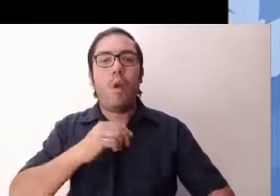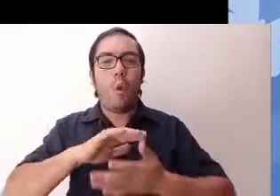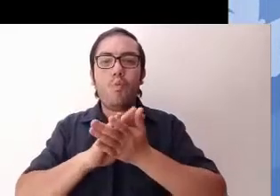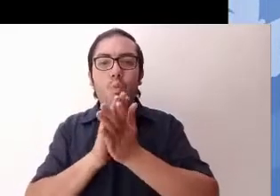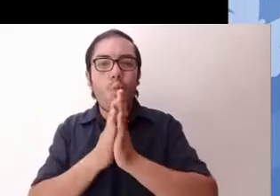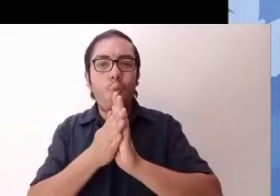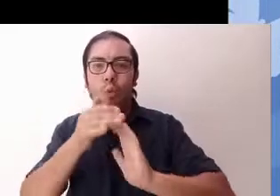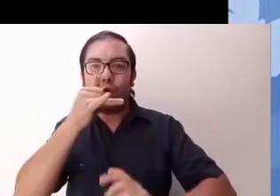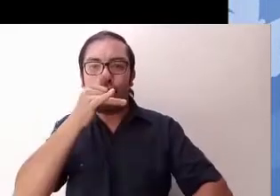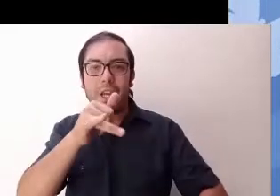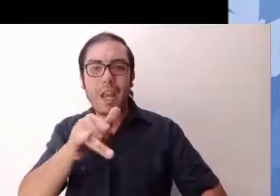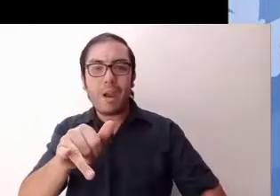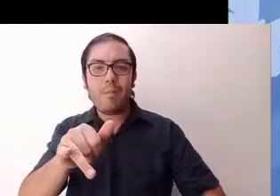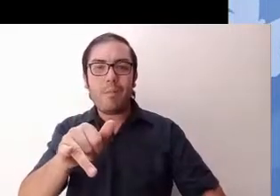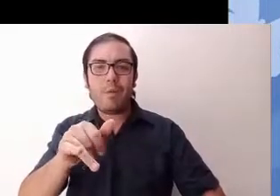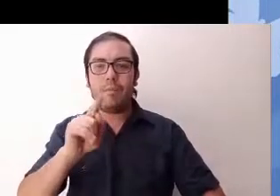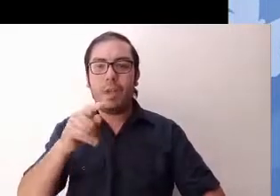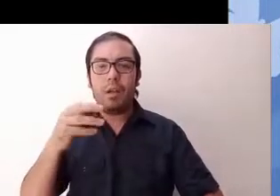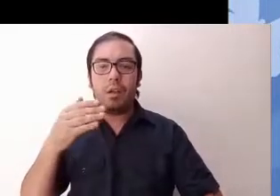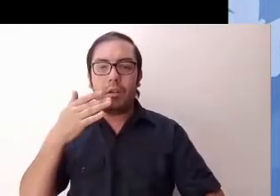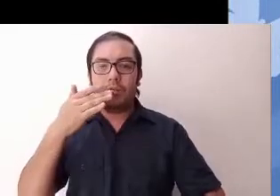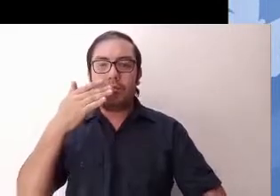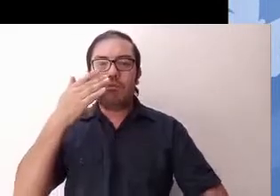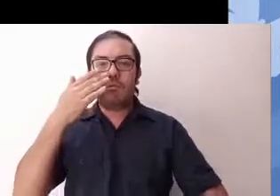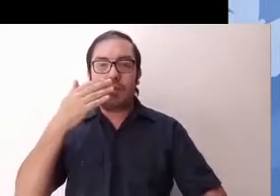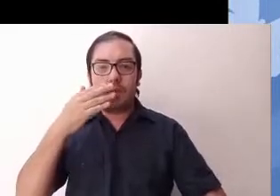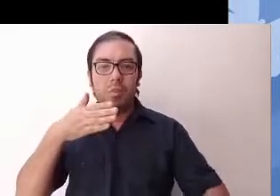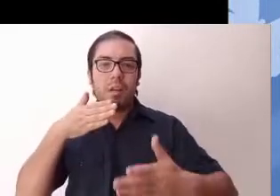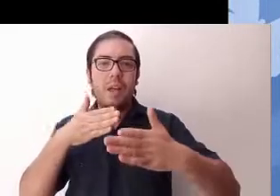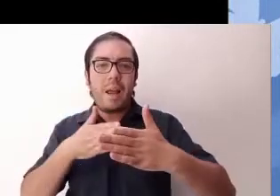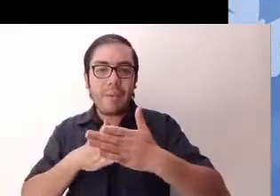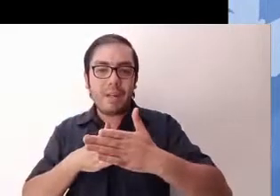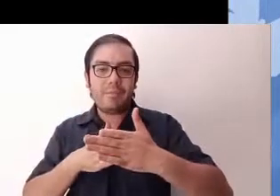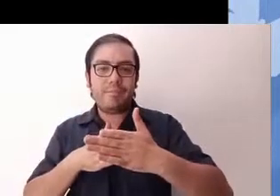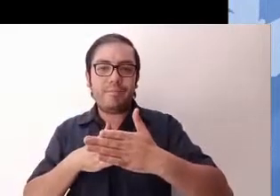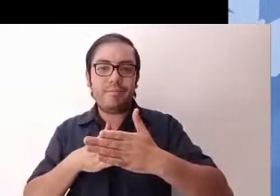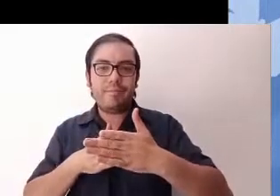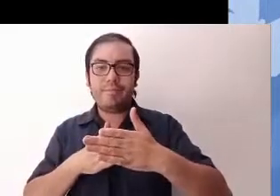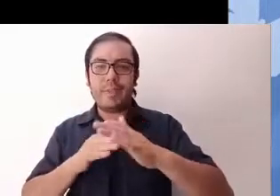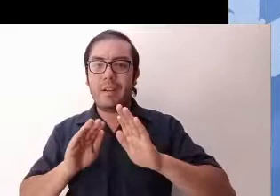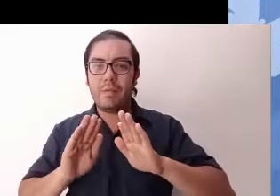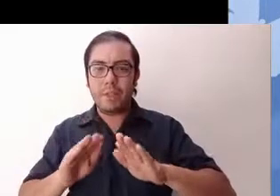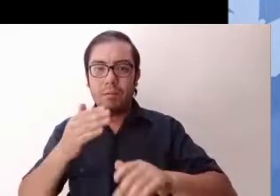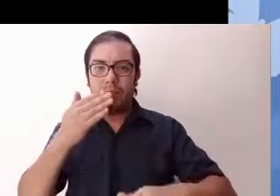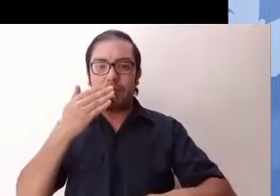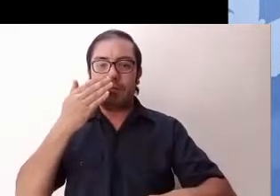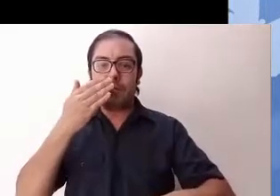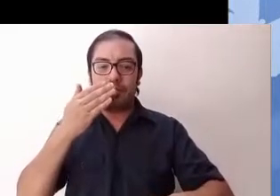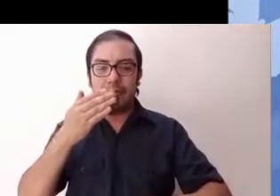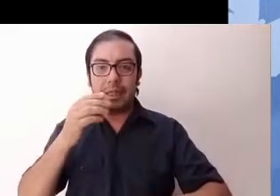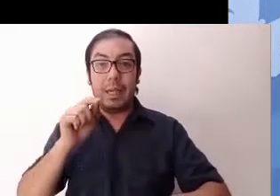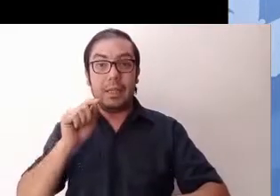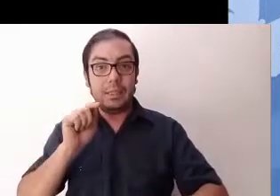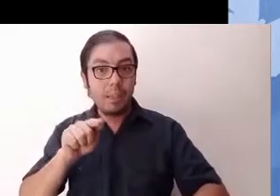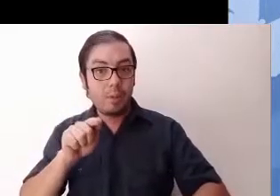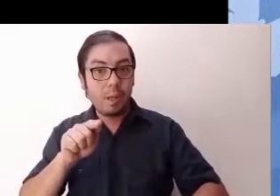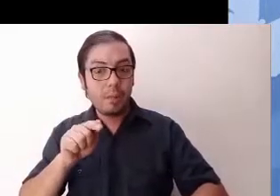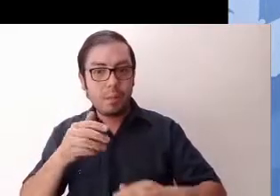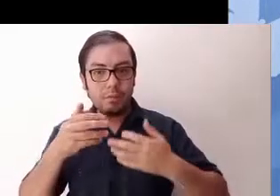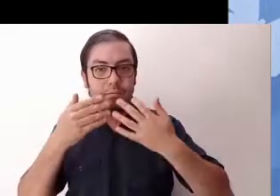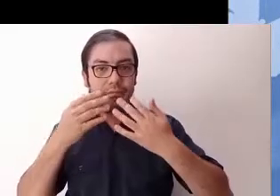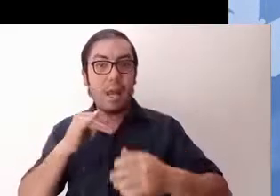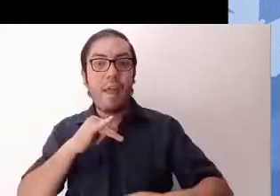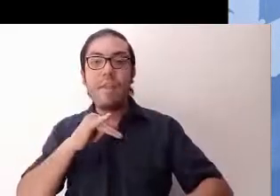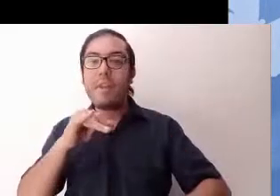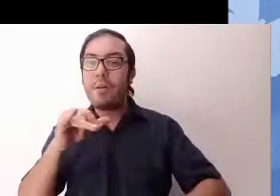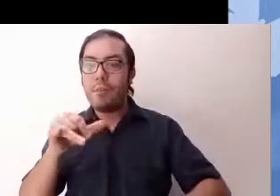se mantiene por mucho tiempo, vamos a caer en paro respiratorio. Si caemos en paro respiratorio, muy seguido